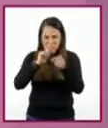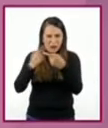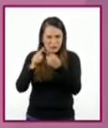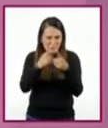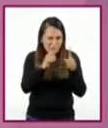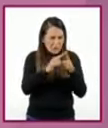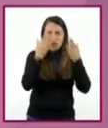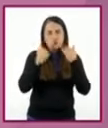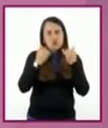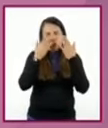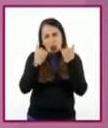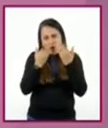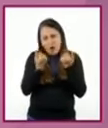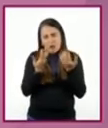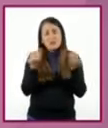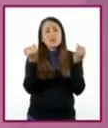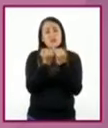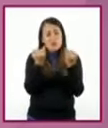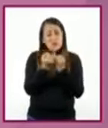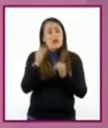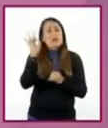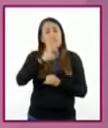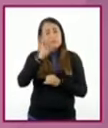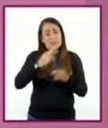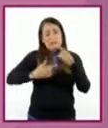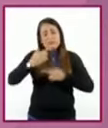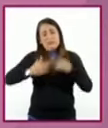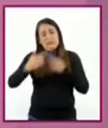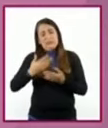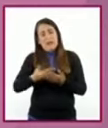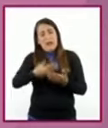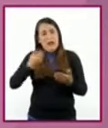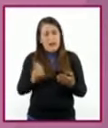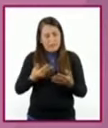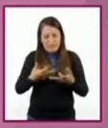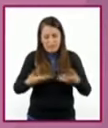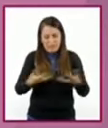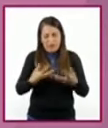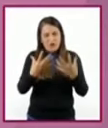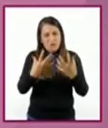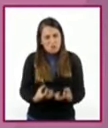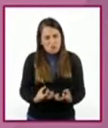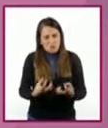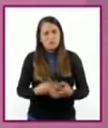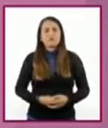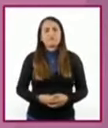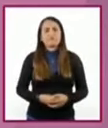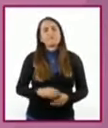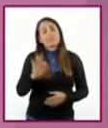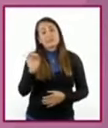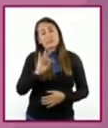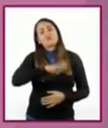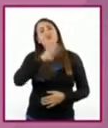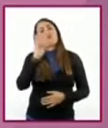corre el riesgo de devolver antes de tiempo los nutrientes al suelo, es decir, perecer.